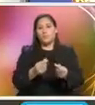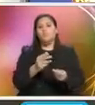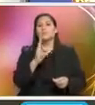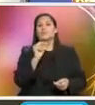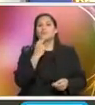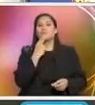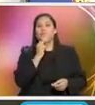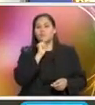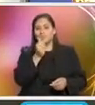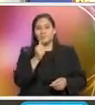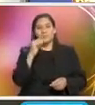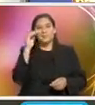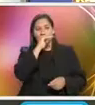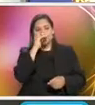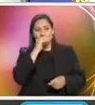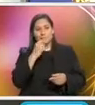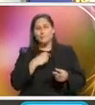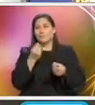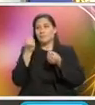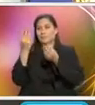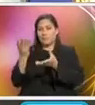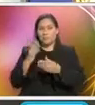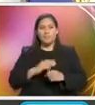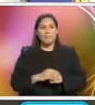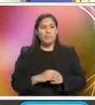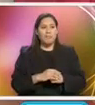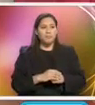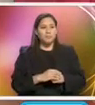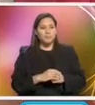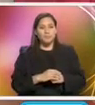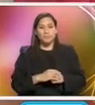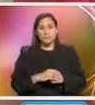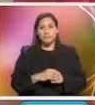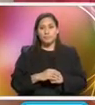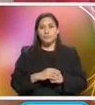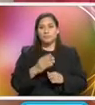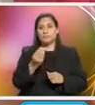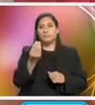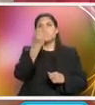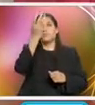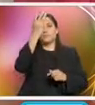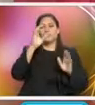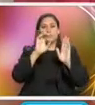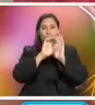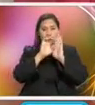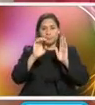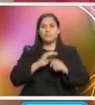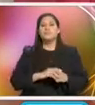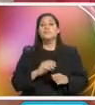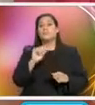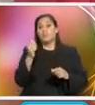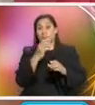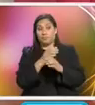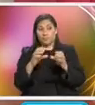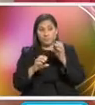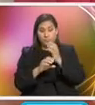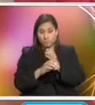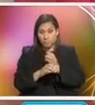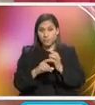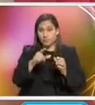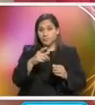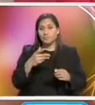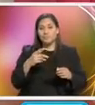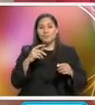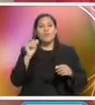usaste, sino que gratuitamente lo tiraste íntegro a la atmósfera, por ejemplo, ¿no? Otras cosas que tener